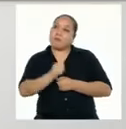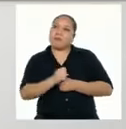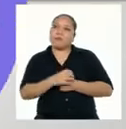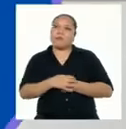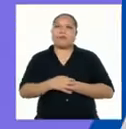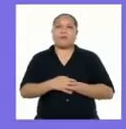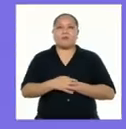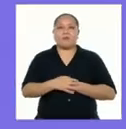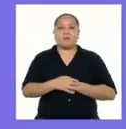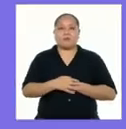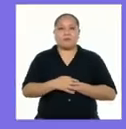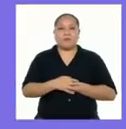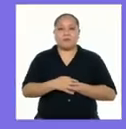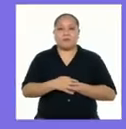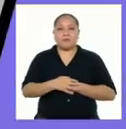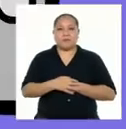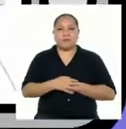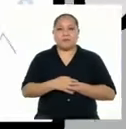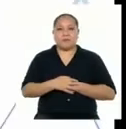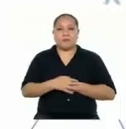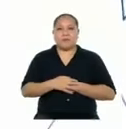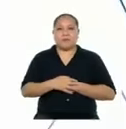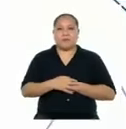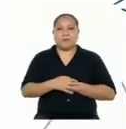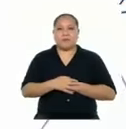supuesto.